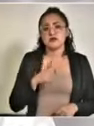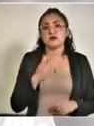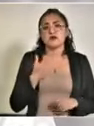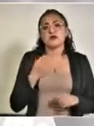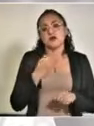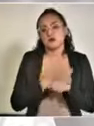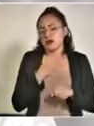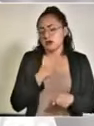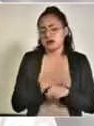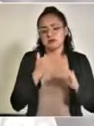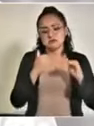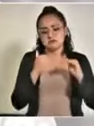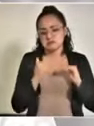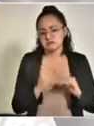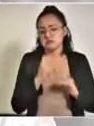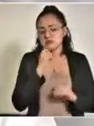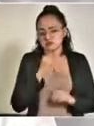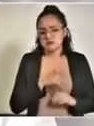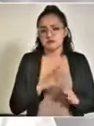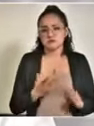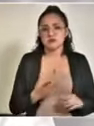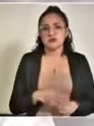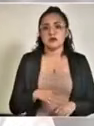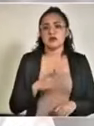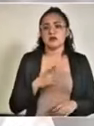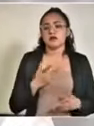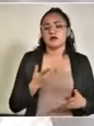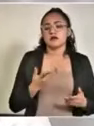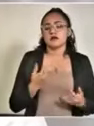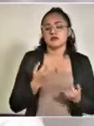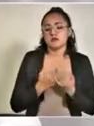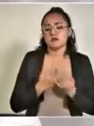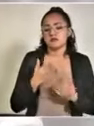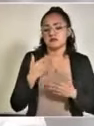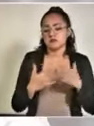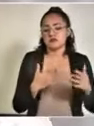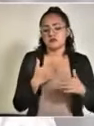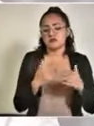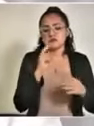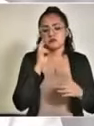se reduce. Eso lo venimos viendo también.